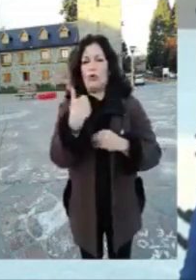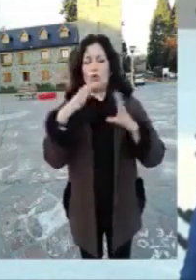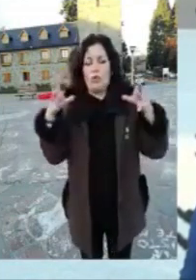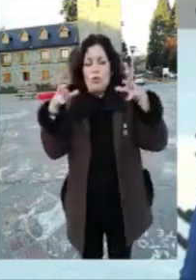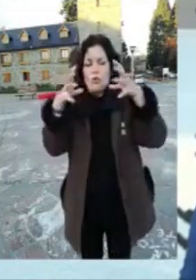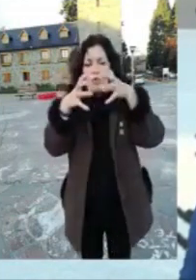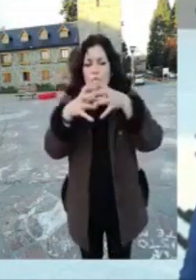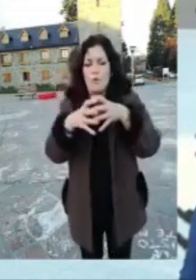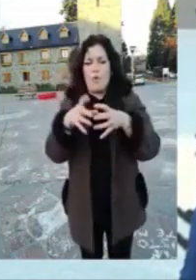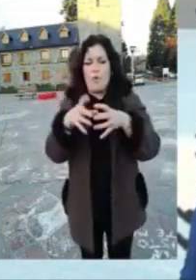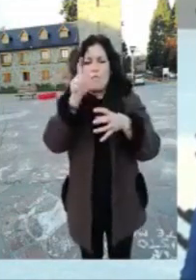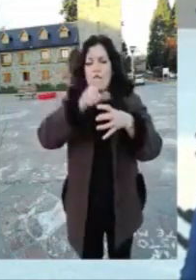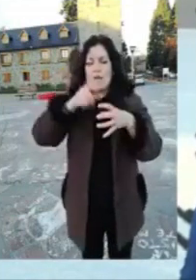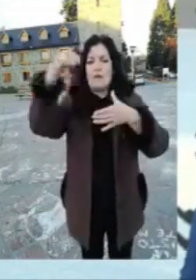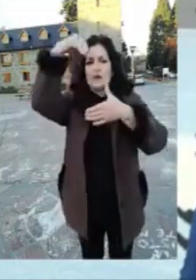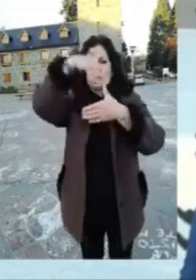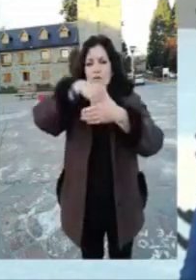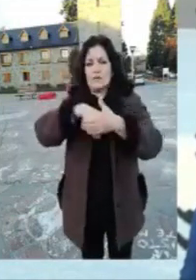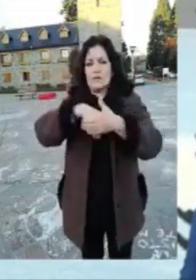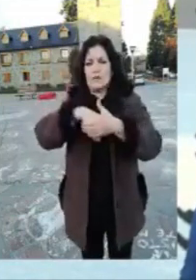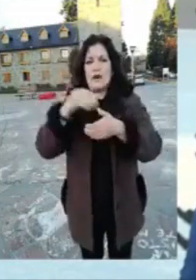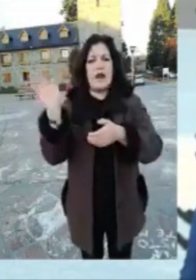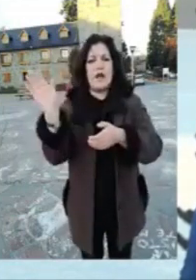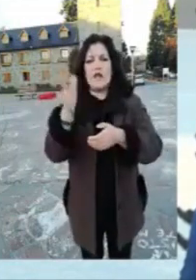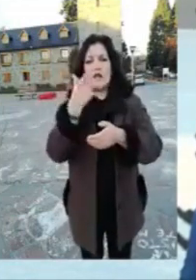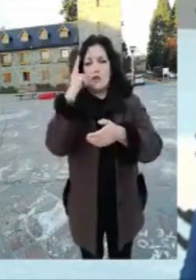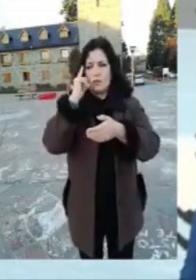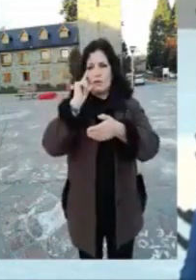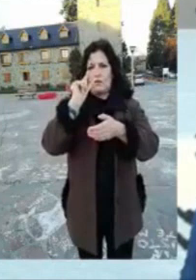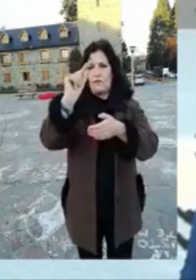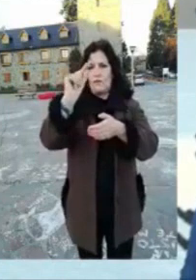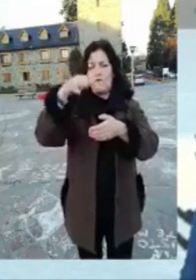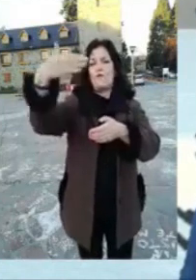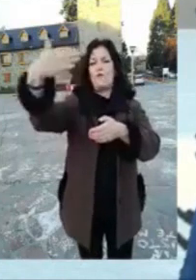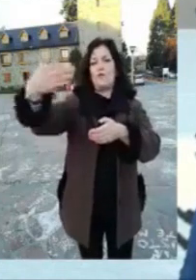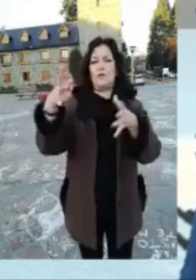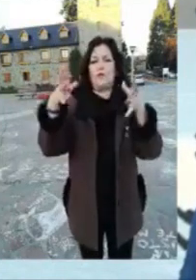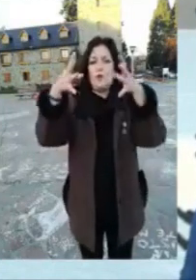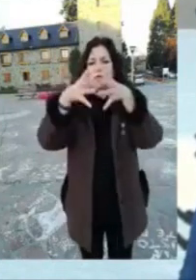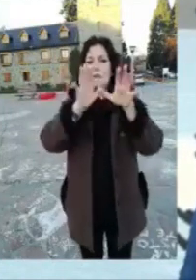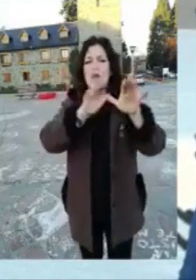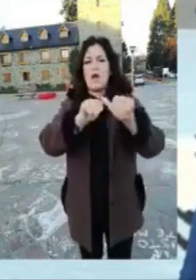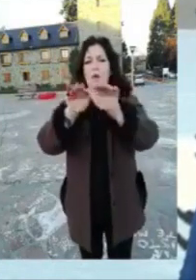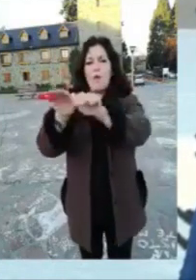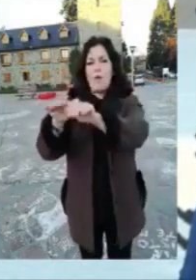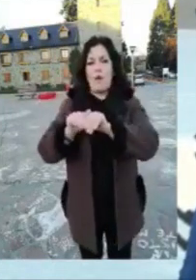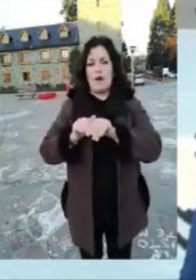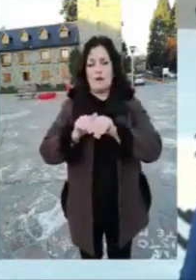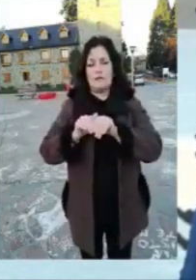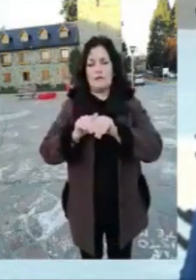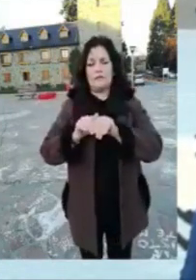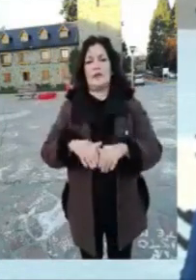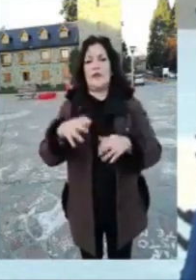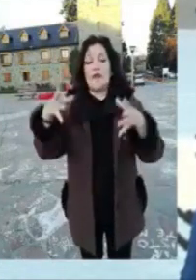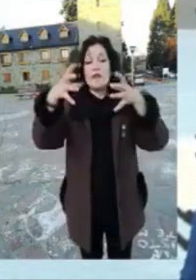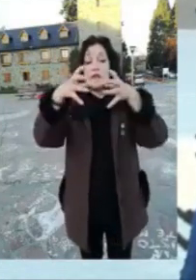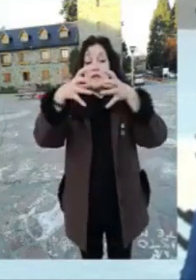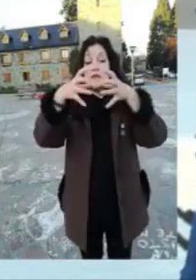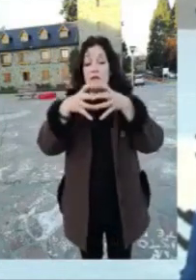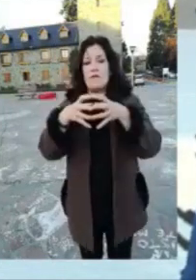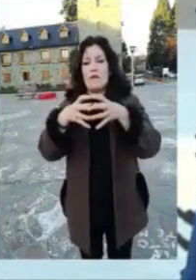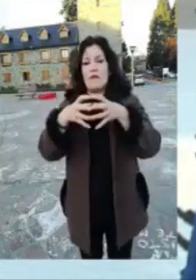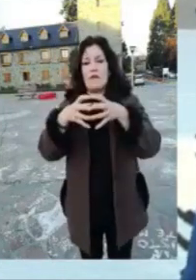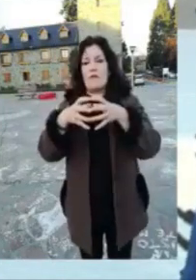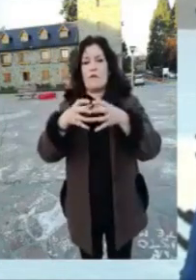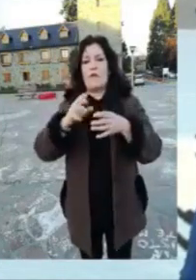conjunto de personas que teníamos un destino común y fue así como se consolidó a partir de esa revolución